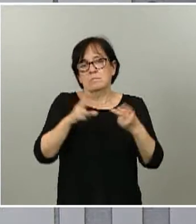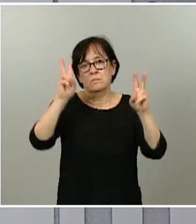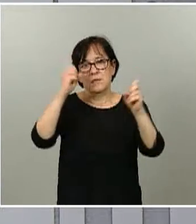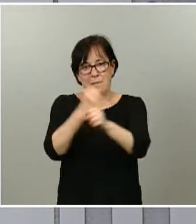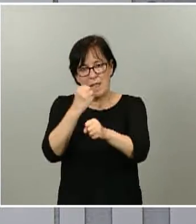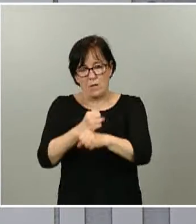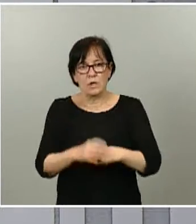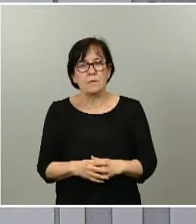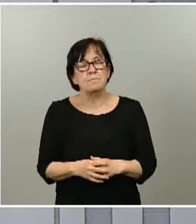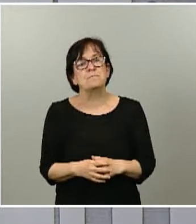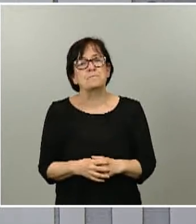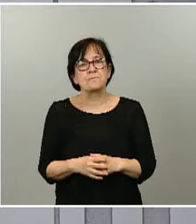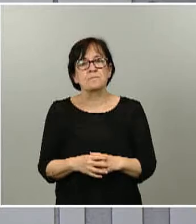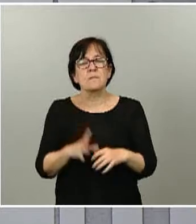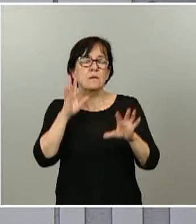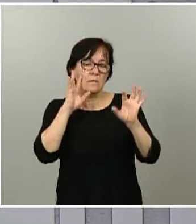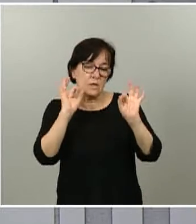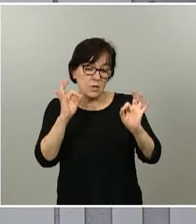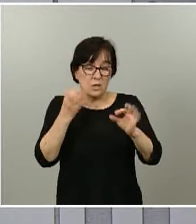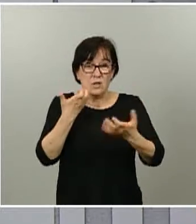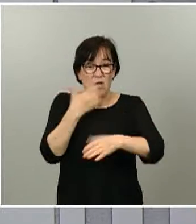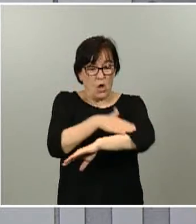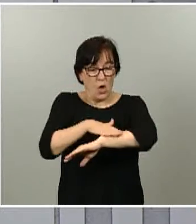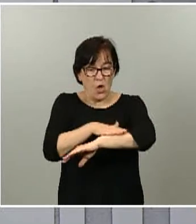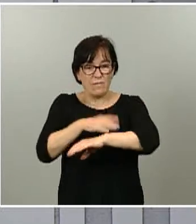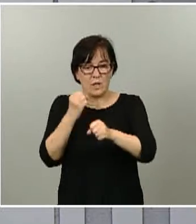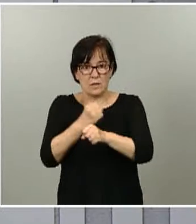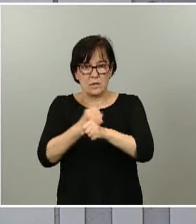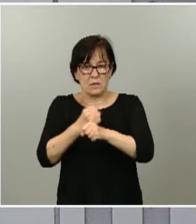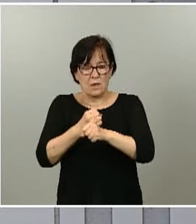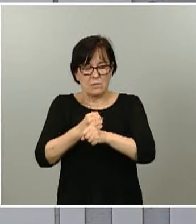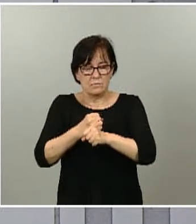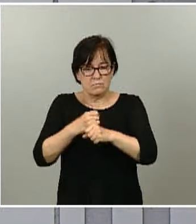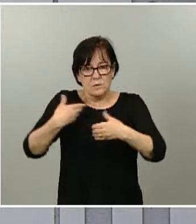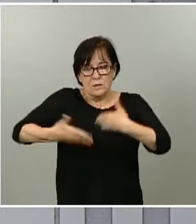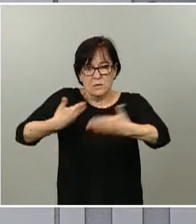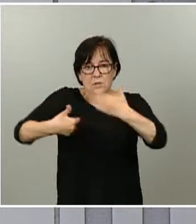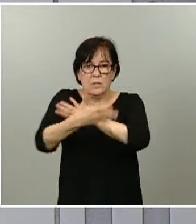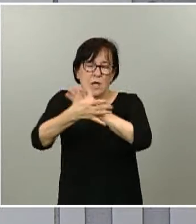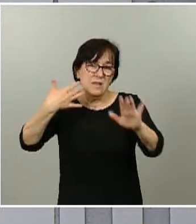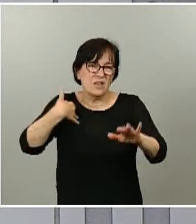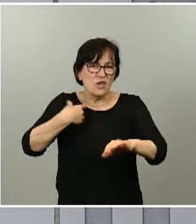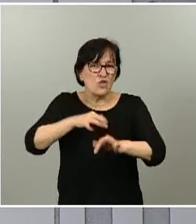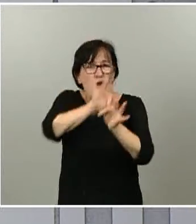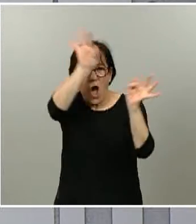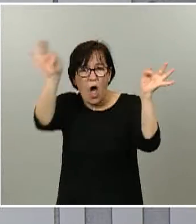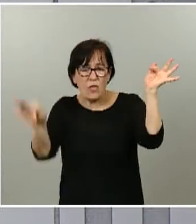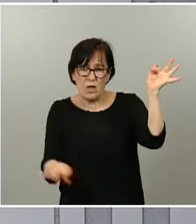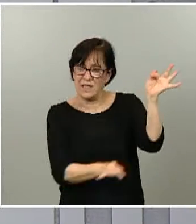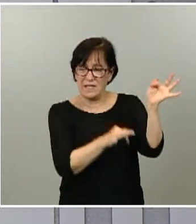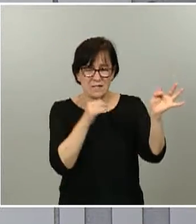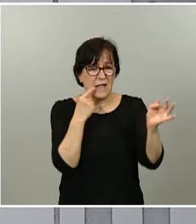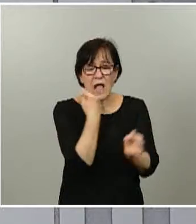Es evidente que en un Gobierno que trabaja a destajo, se lo puedo asegurar, 24 horas al día prácticamente y cada uno en su